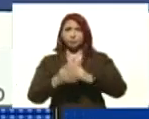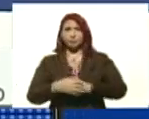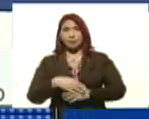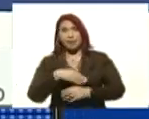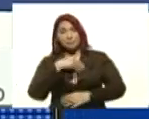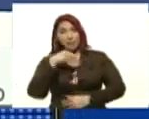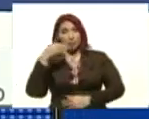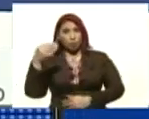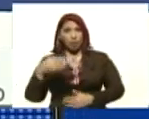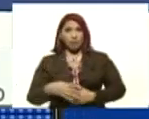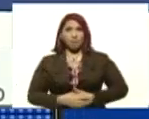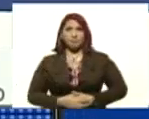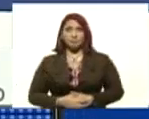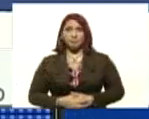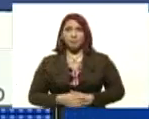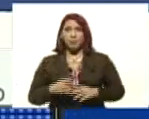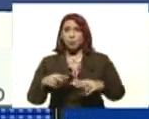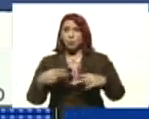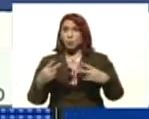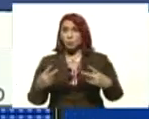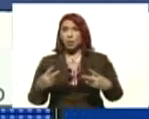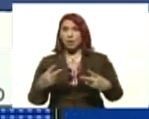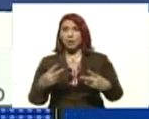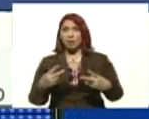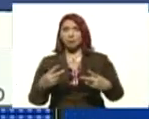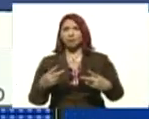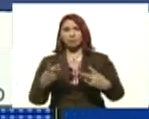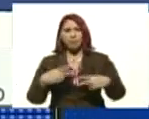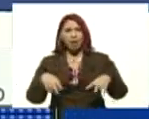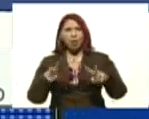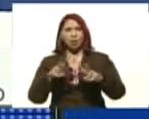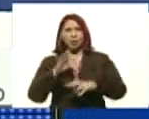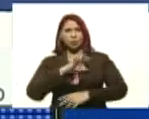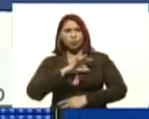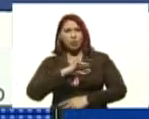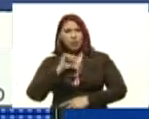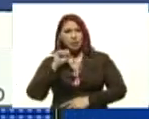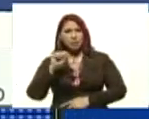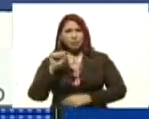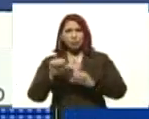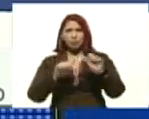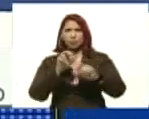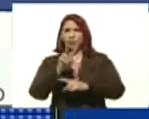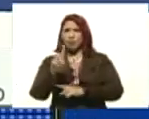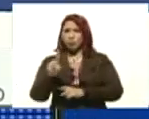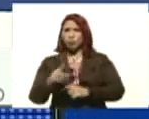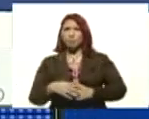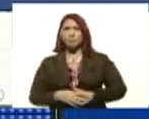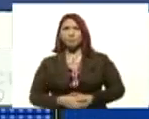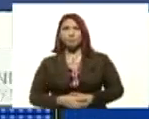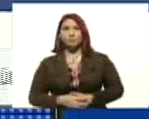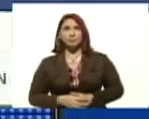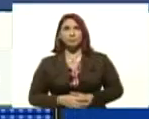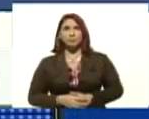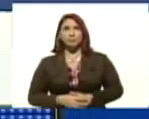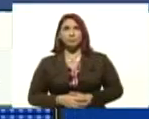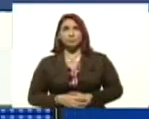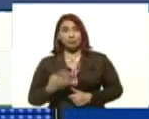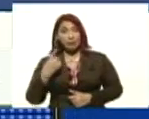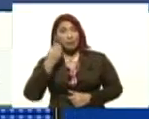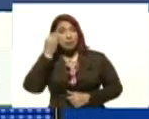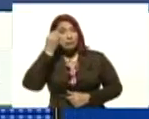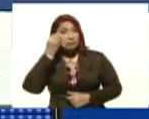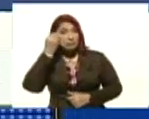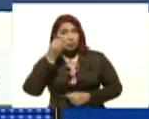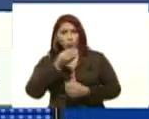espiritual. La nueva hegemonía de los valores del socialismo del siglo XXI. Pónganse eso. Ustedes